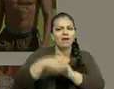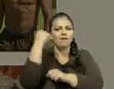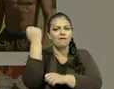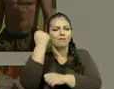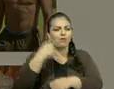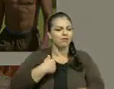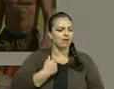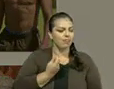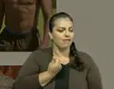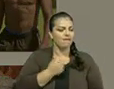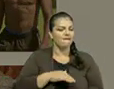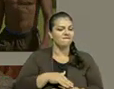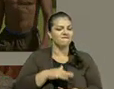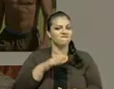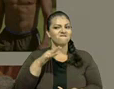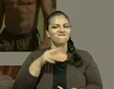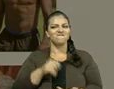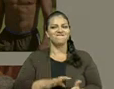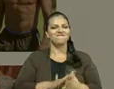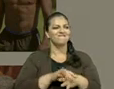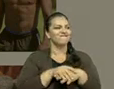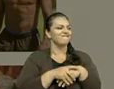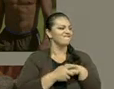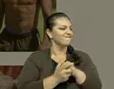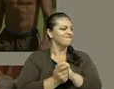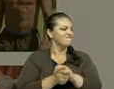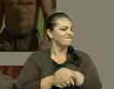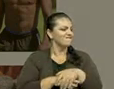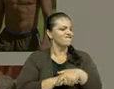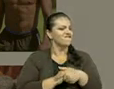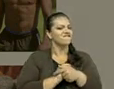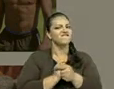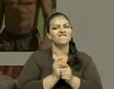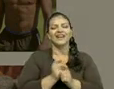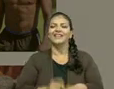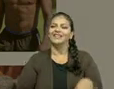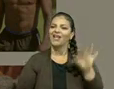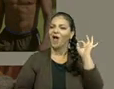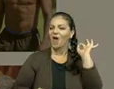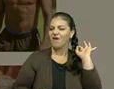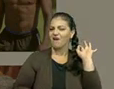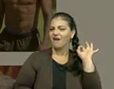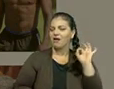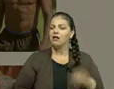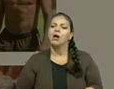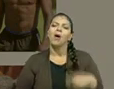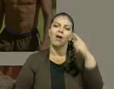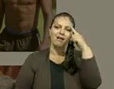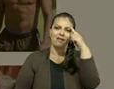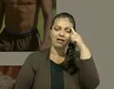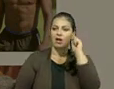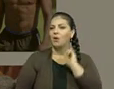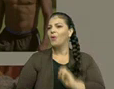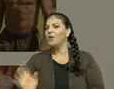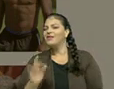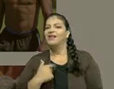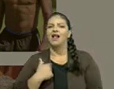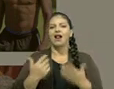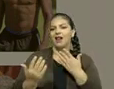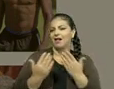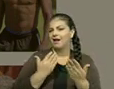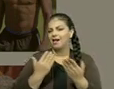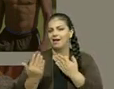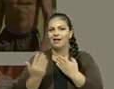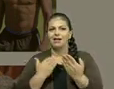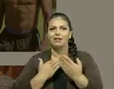Hay algunas que van por amor. Mira, pero la mayoría van por billete. Sí, sí, es una situación que quizás se puede vivir o se